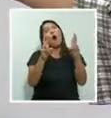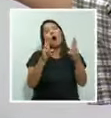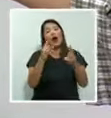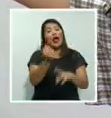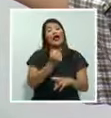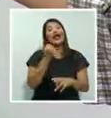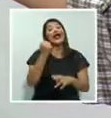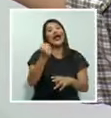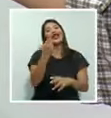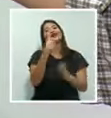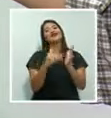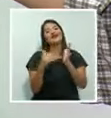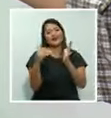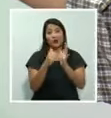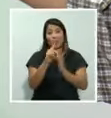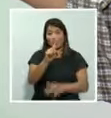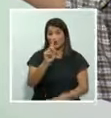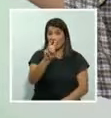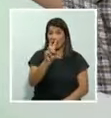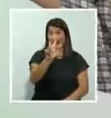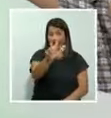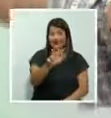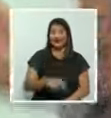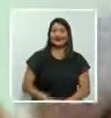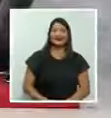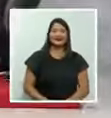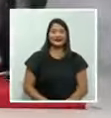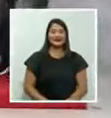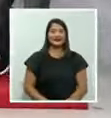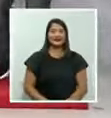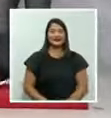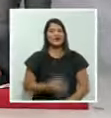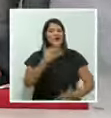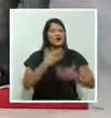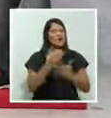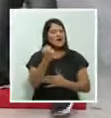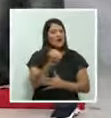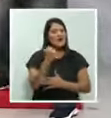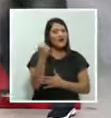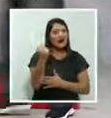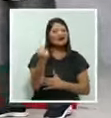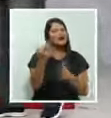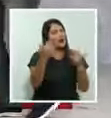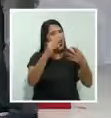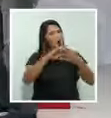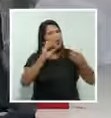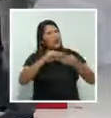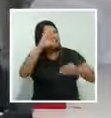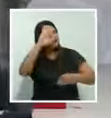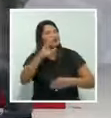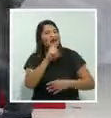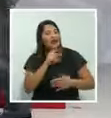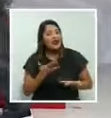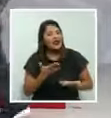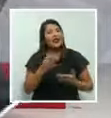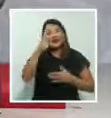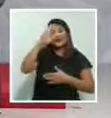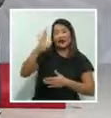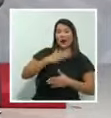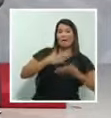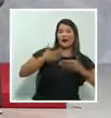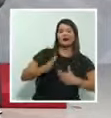termine ahí en el gran premio. Uno, dos y tres. Buena fuerza, don Isidro. Cuénteme, ¿saludos para quién? Para mis